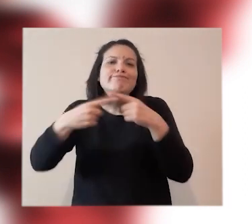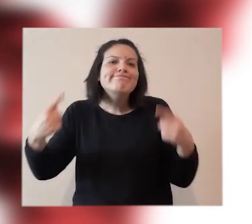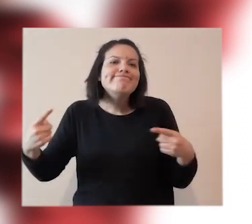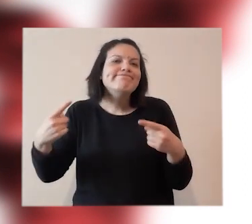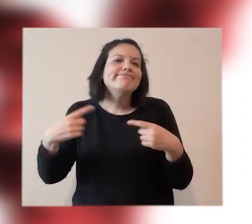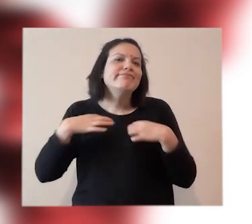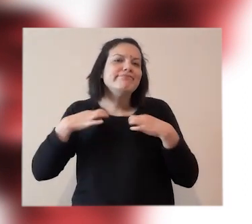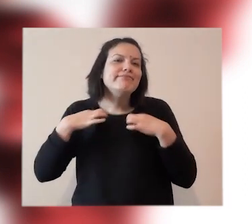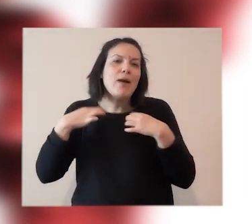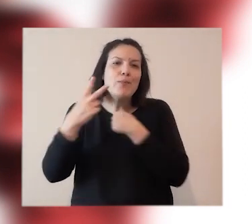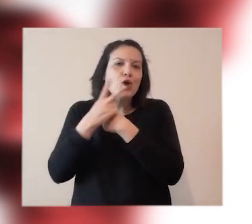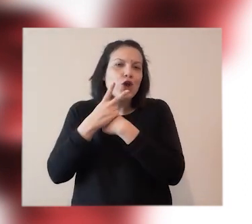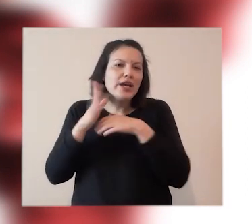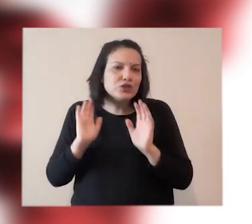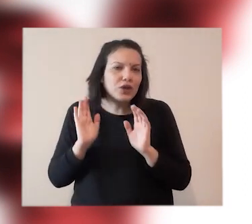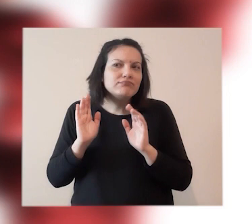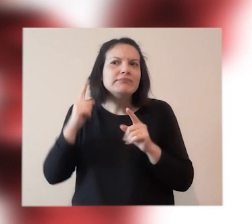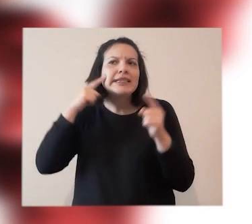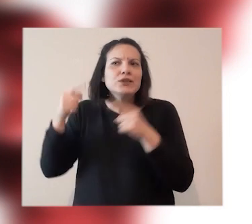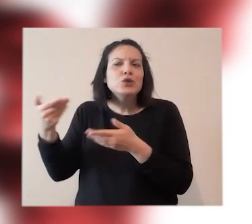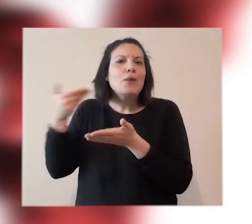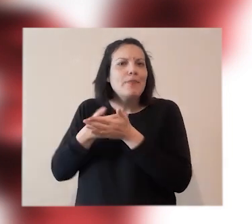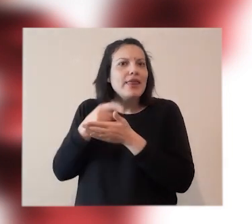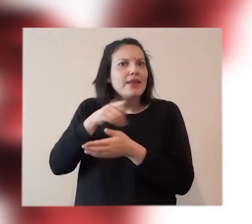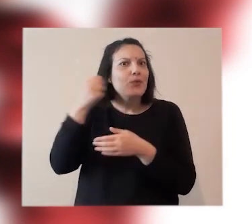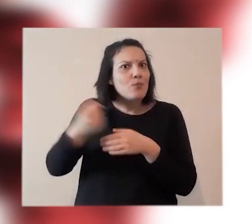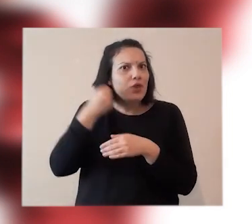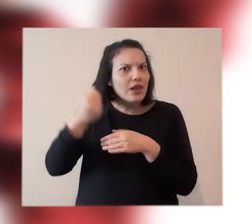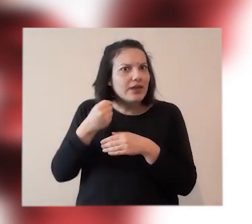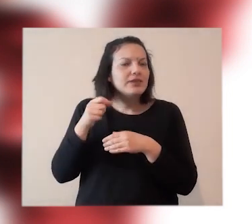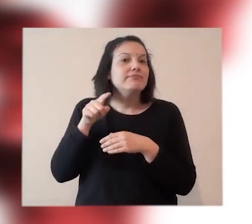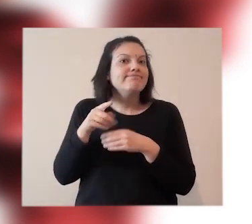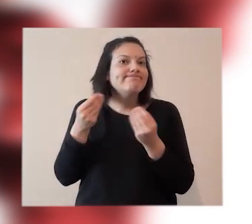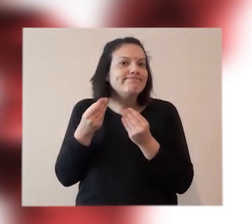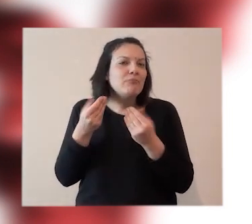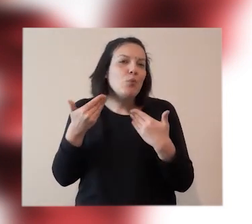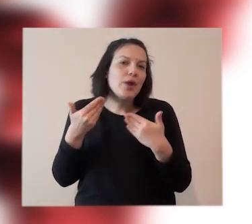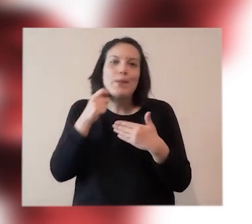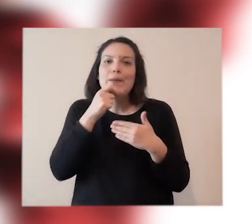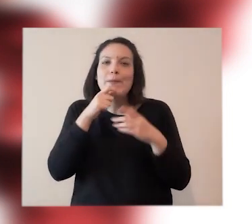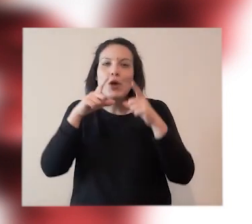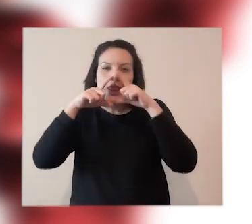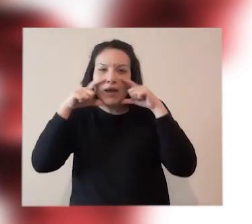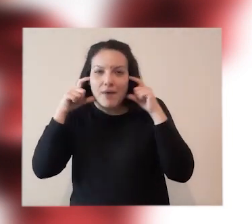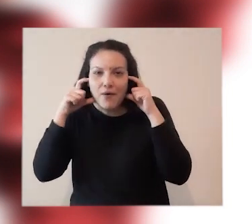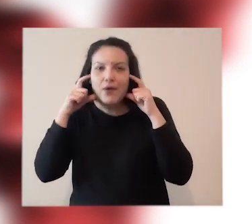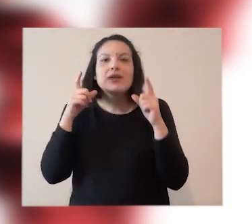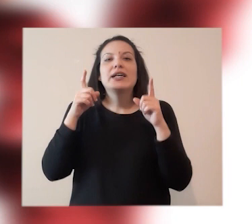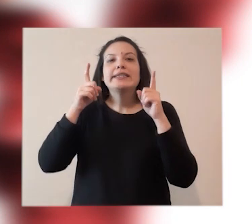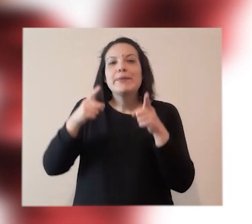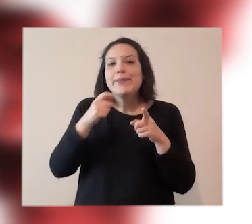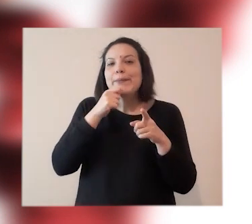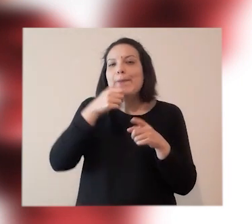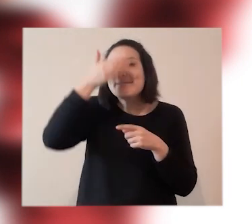institución lo exija, así que eso es muy importante porque, bueno, también se puede usar el tapabocas y también las máscaras de